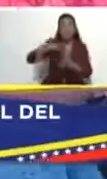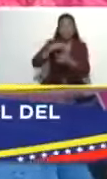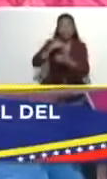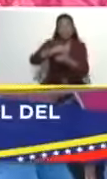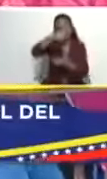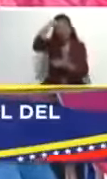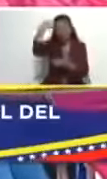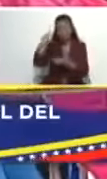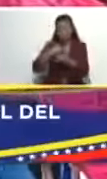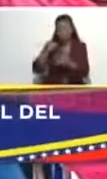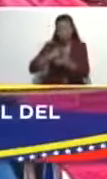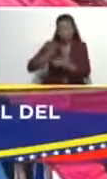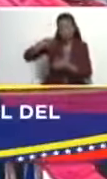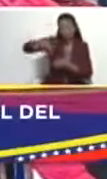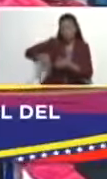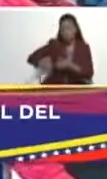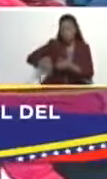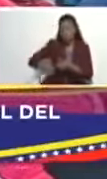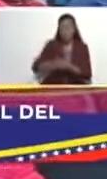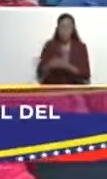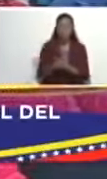trabajadores.